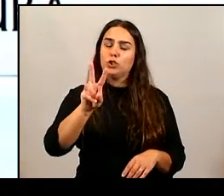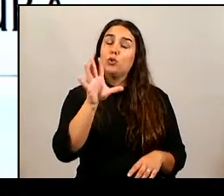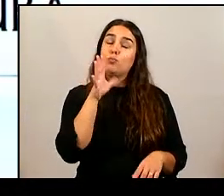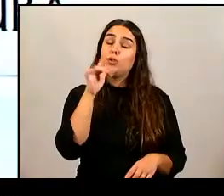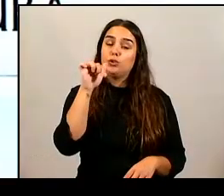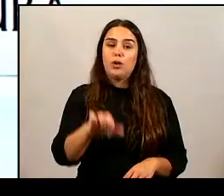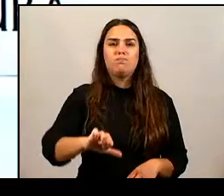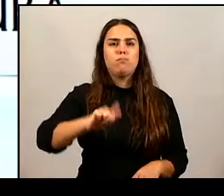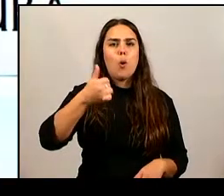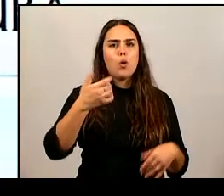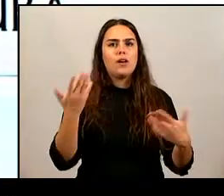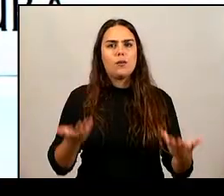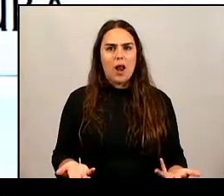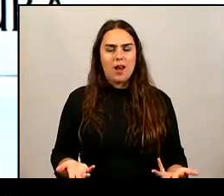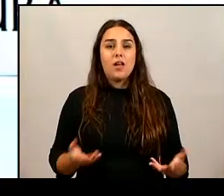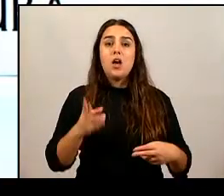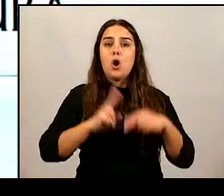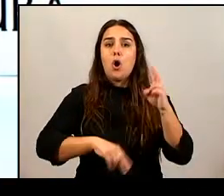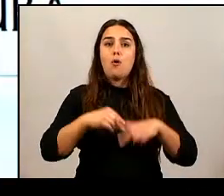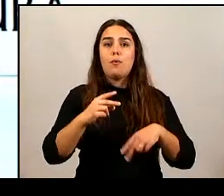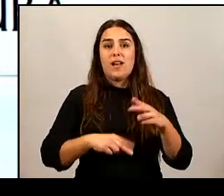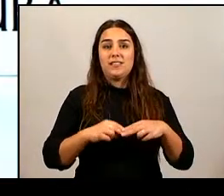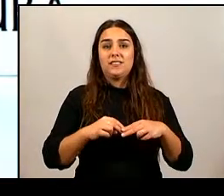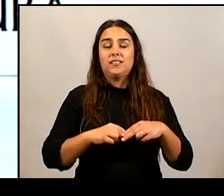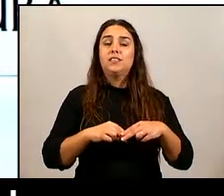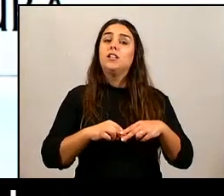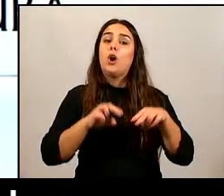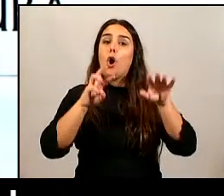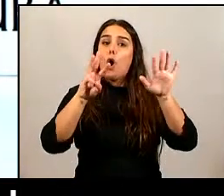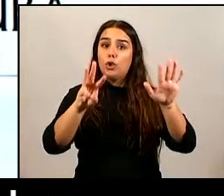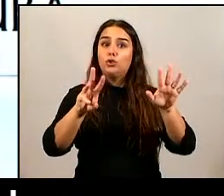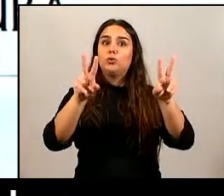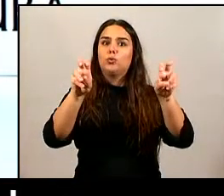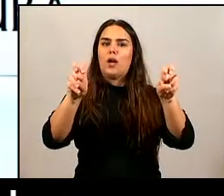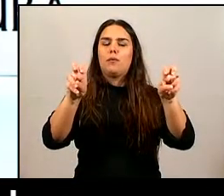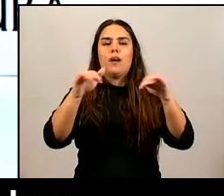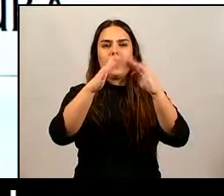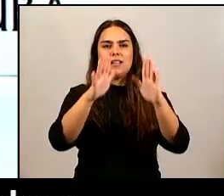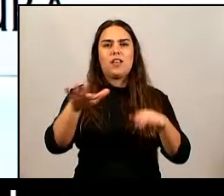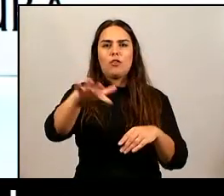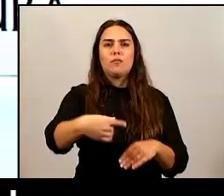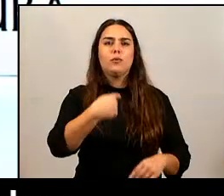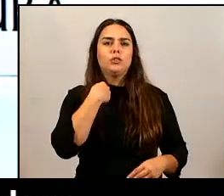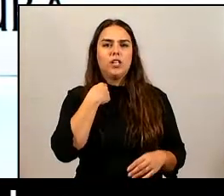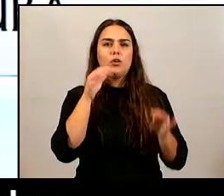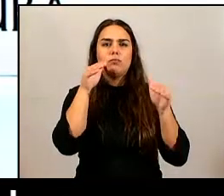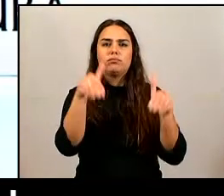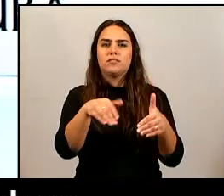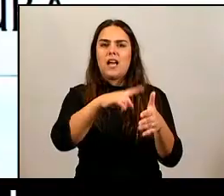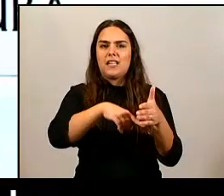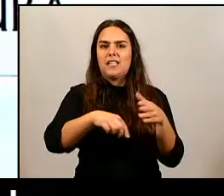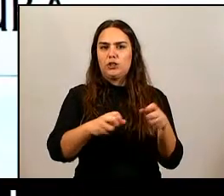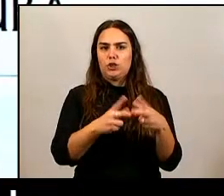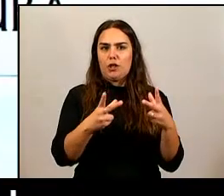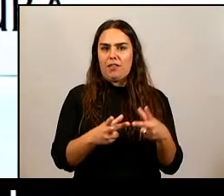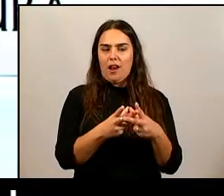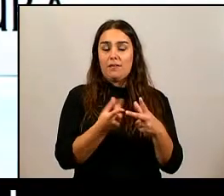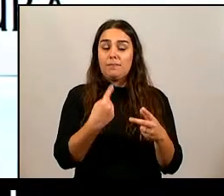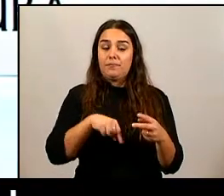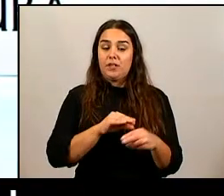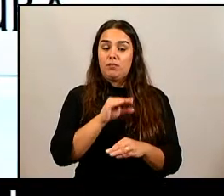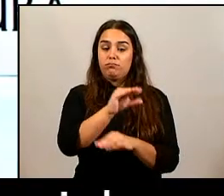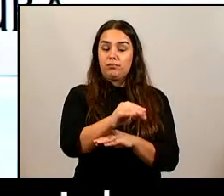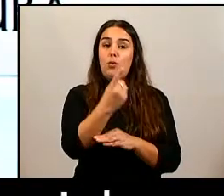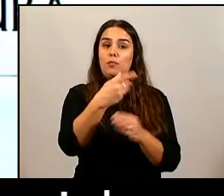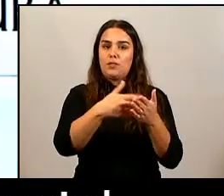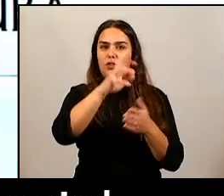hemos autorizado las obras de 8 nuevos inmuebles en Montijo destinados a alquiler social. Invertiremos 1 millón de